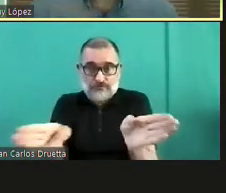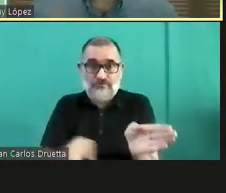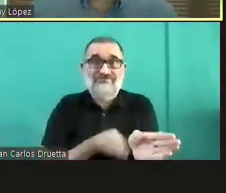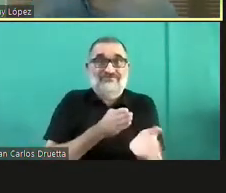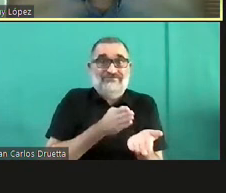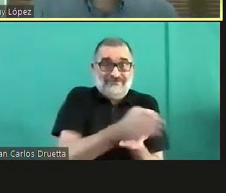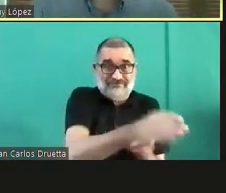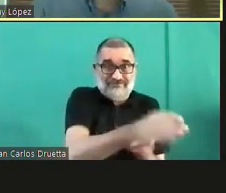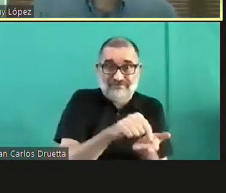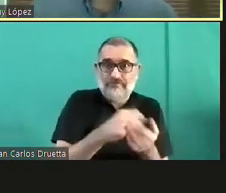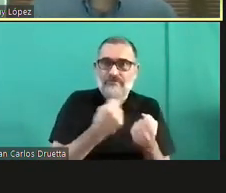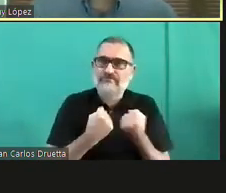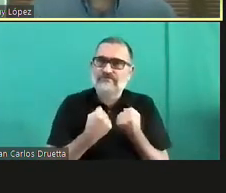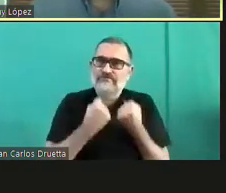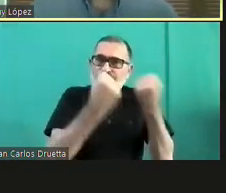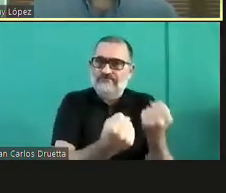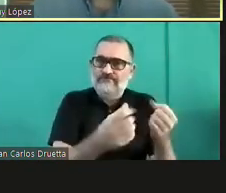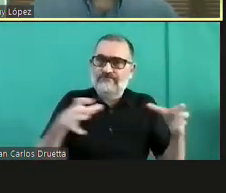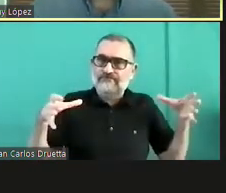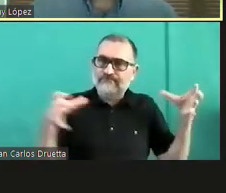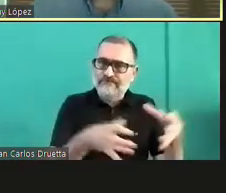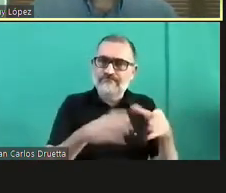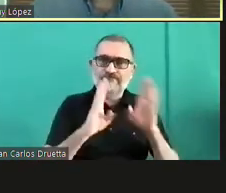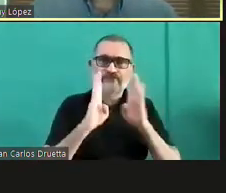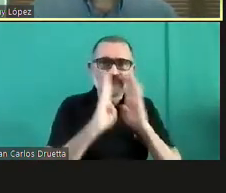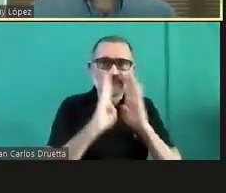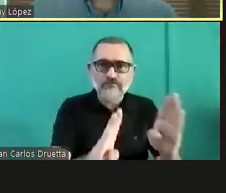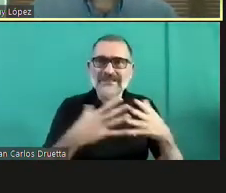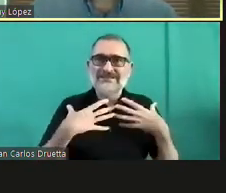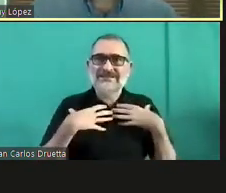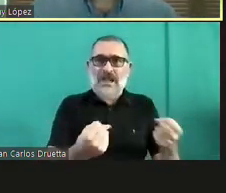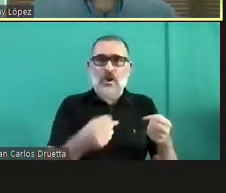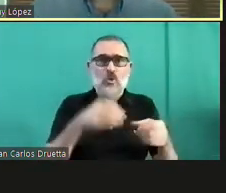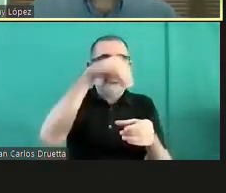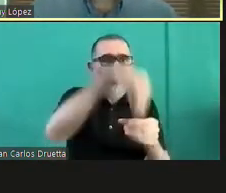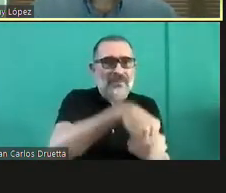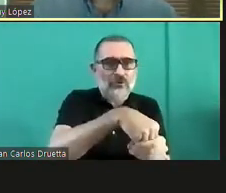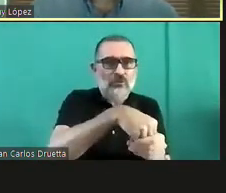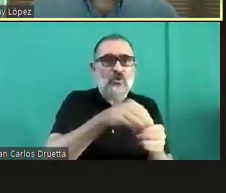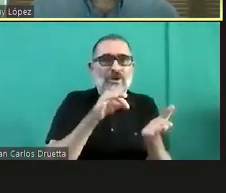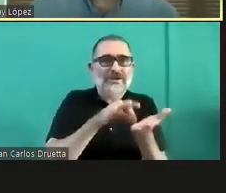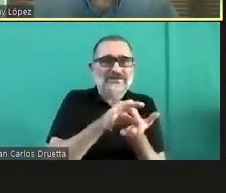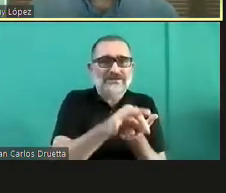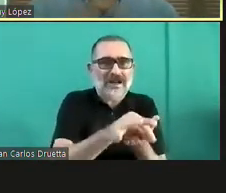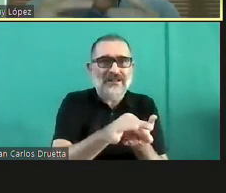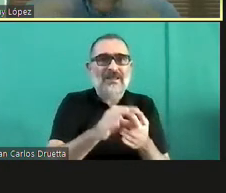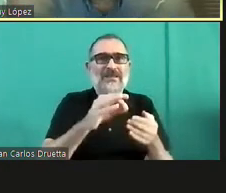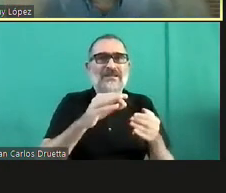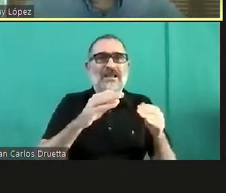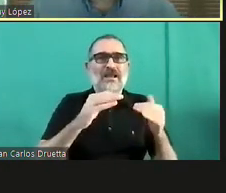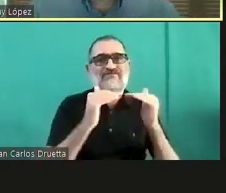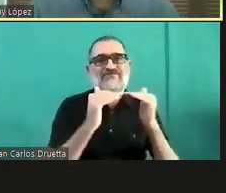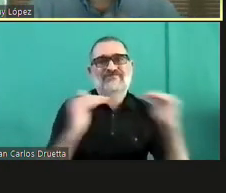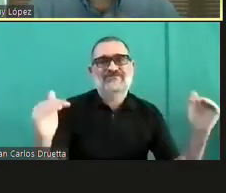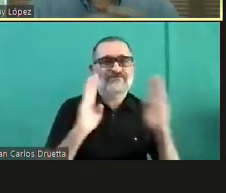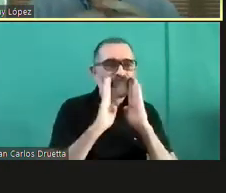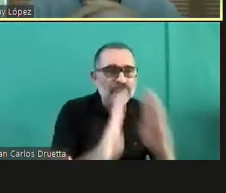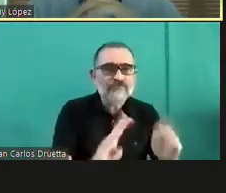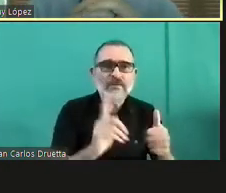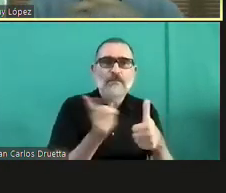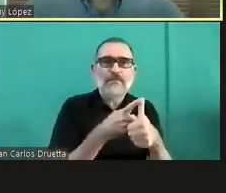es el modelo harsch adaptamos hacia asia la iniciativa en mexico y el modelo xavi que fue el modelo